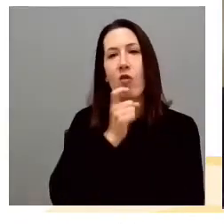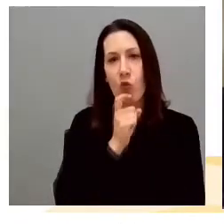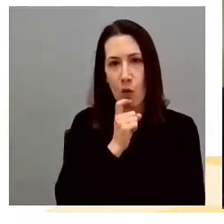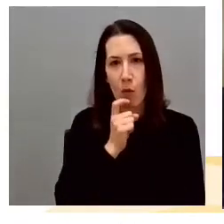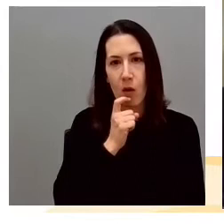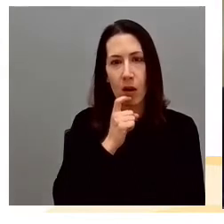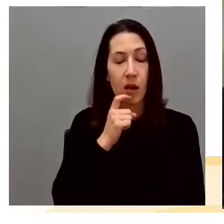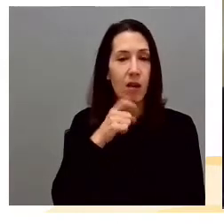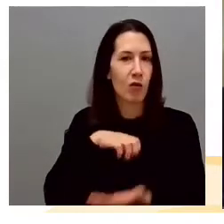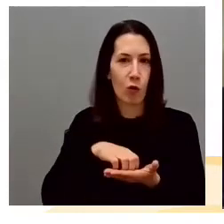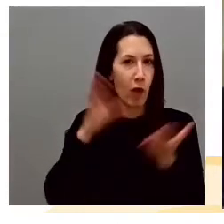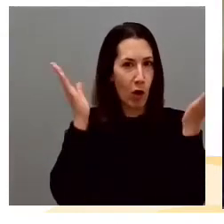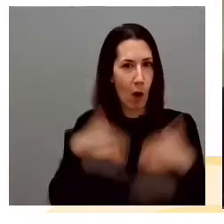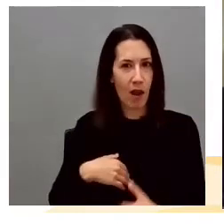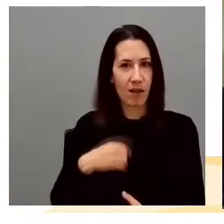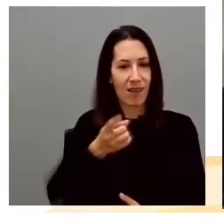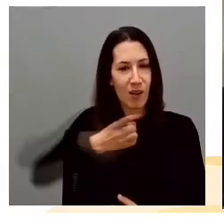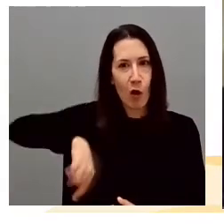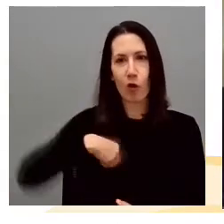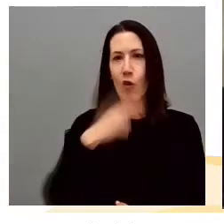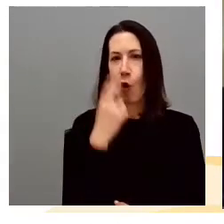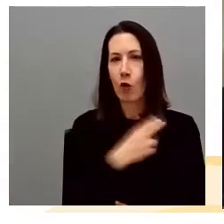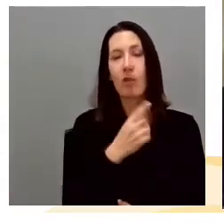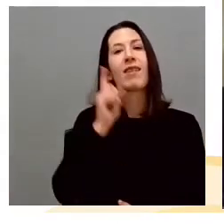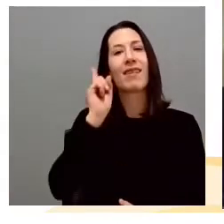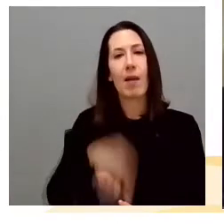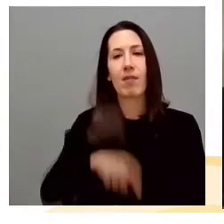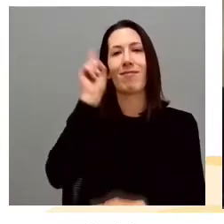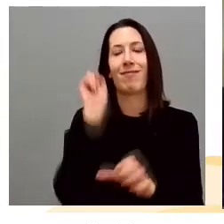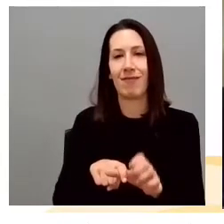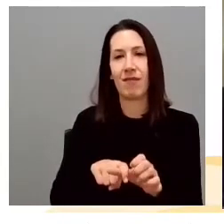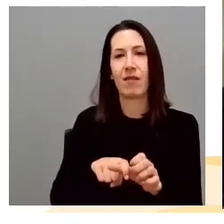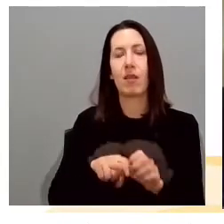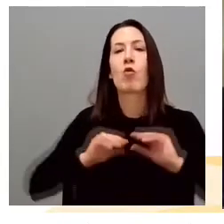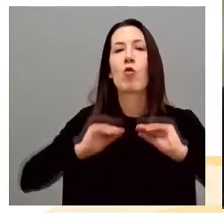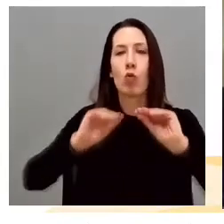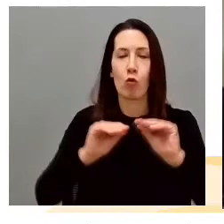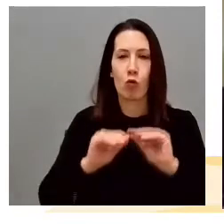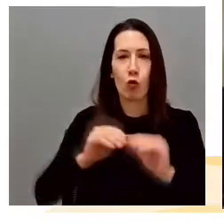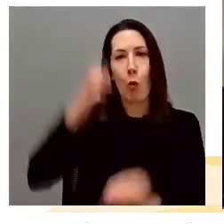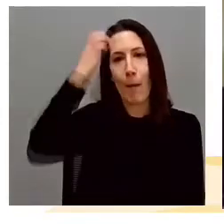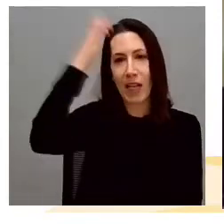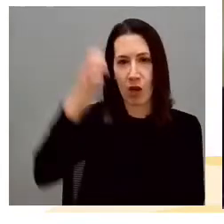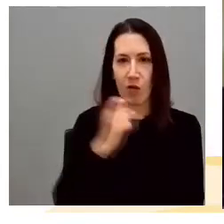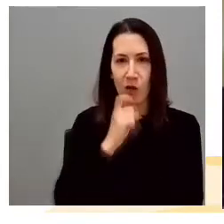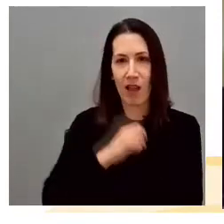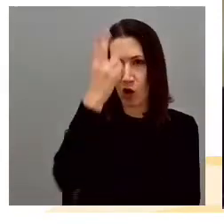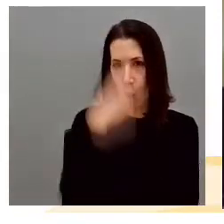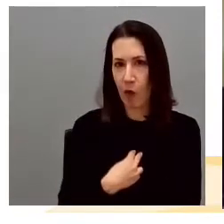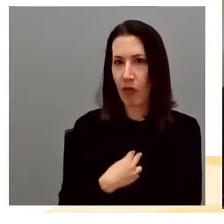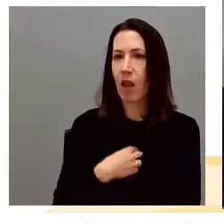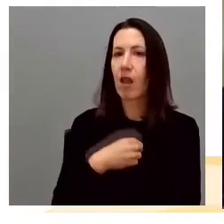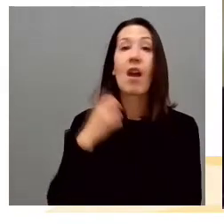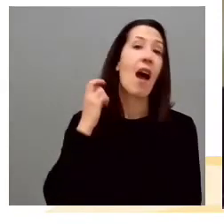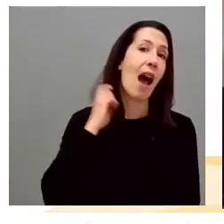desde el compromiso, nos juntamos juntos en su patronato de la Fundación 11. Contamos con Aspace